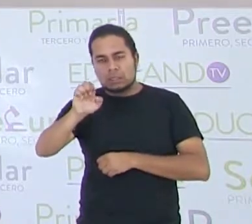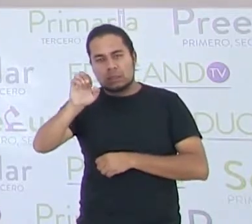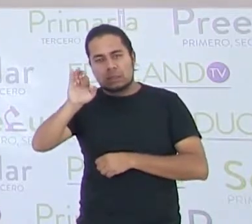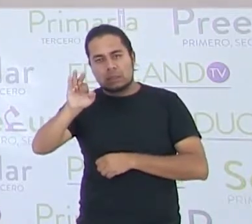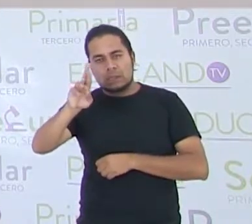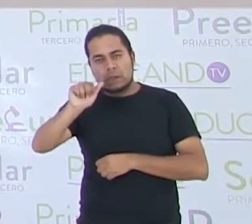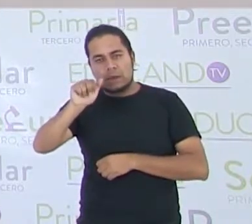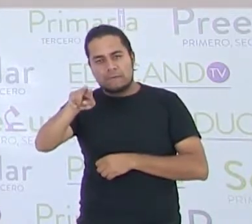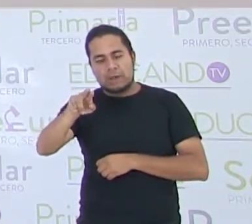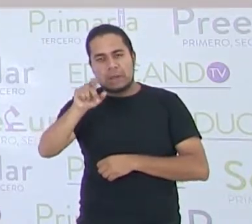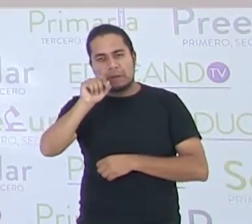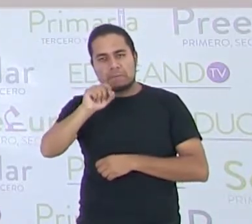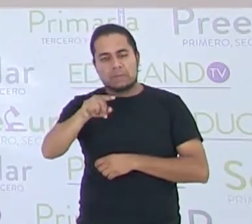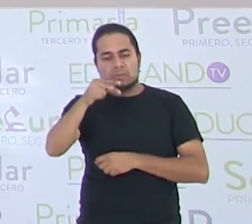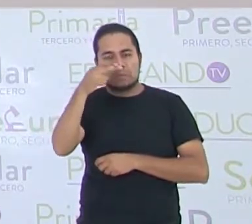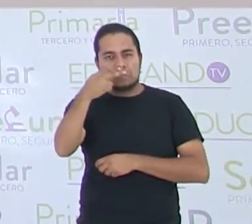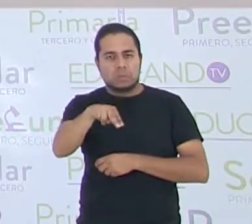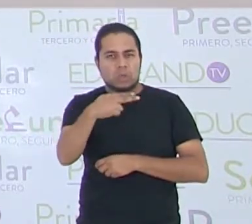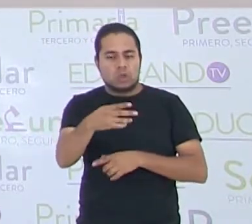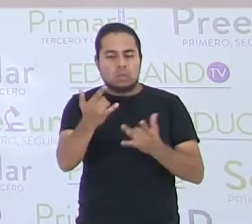Esta historia se va a llamar así.